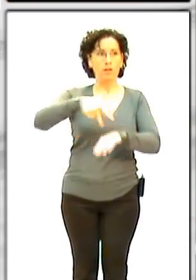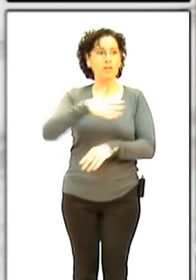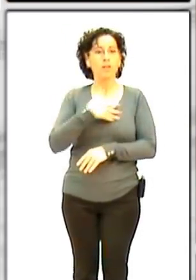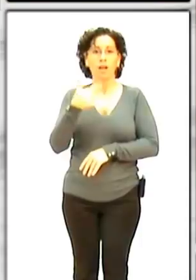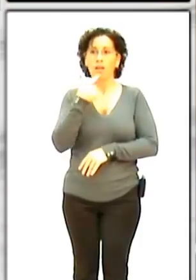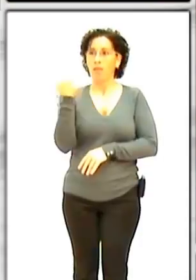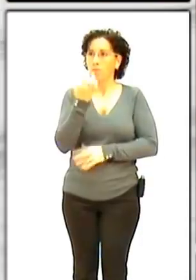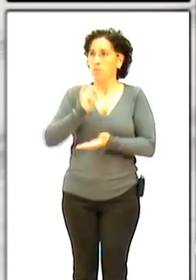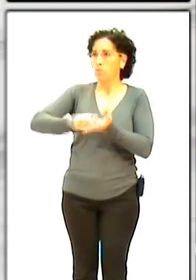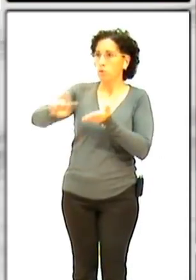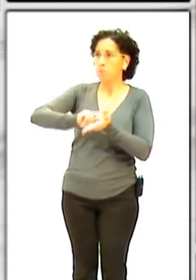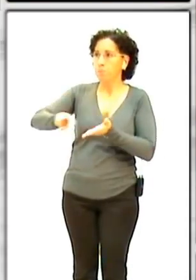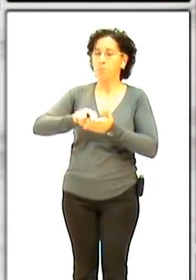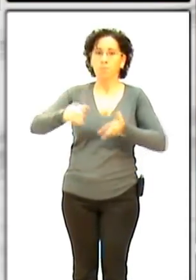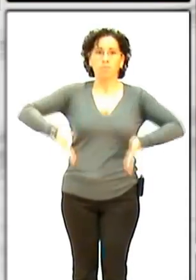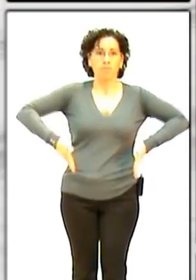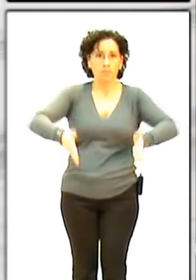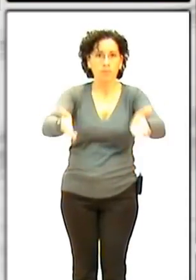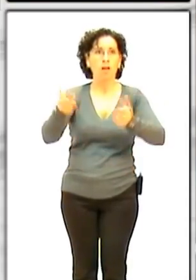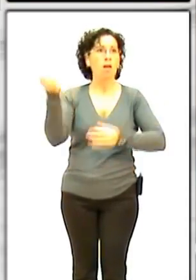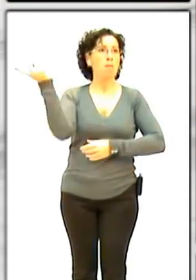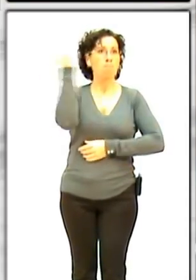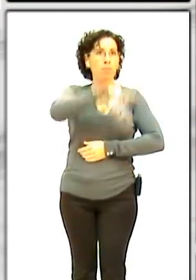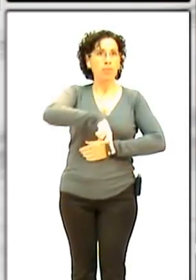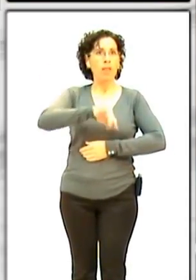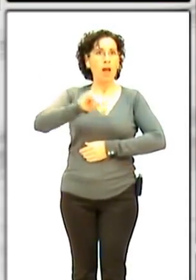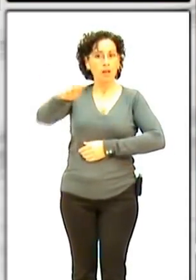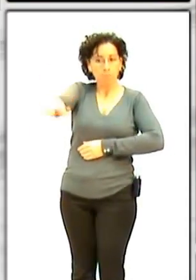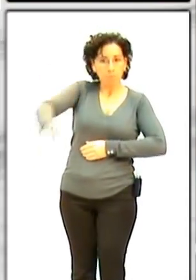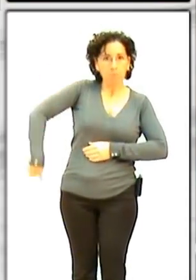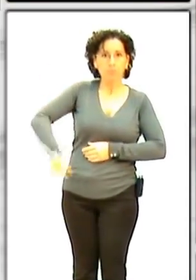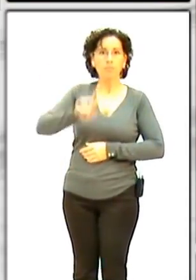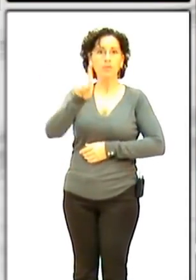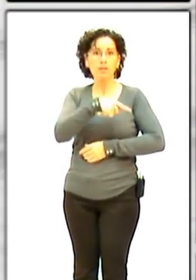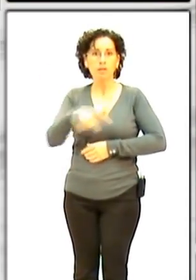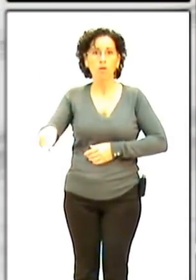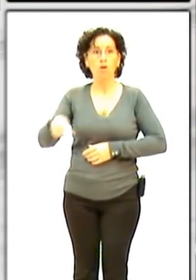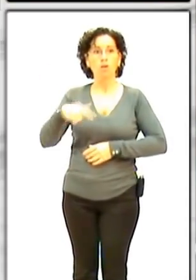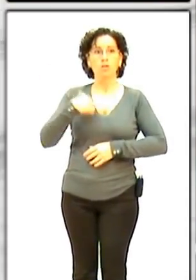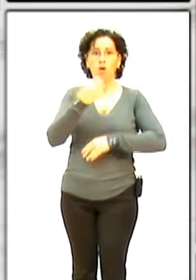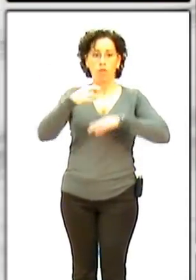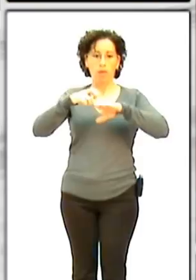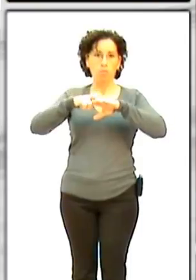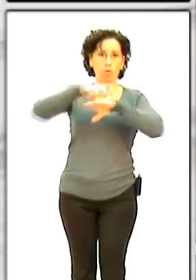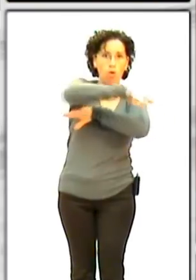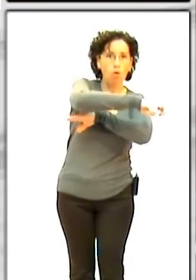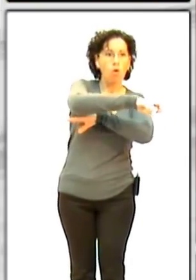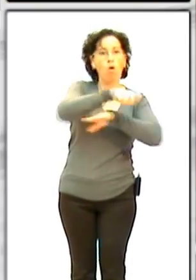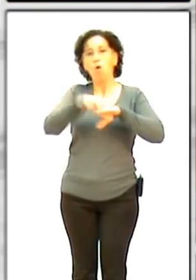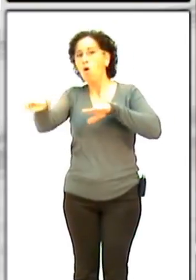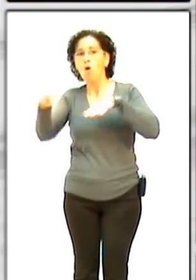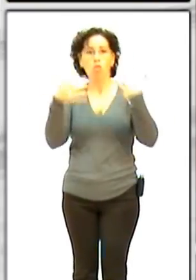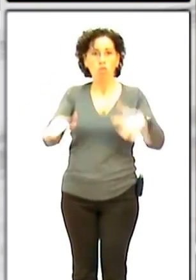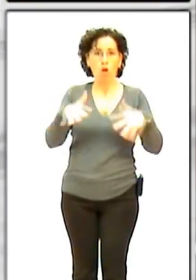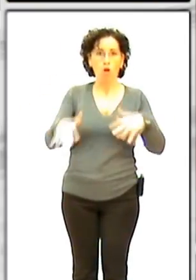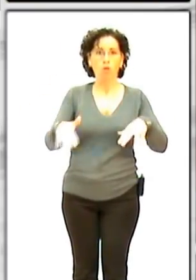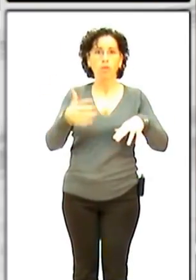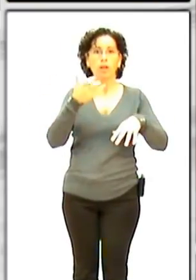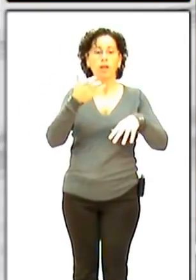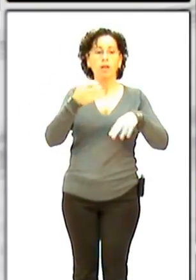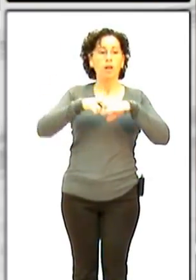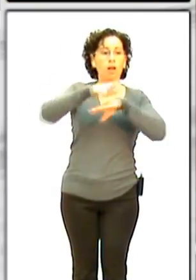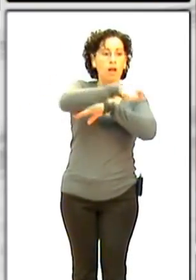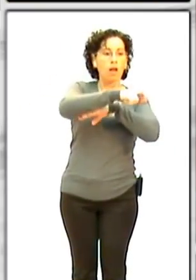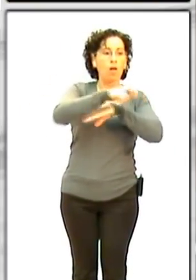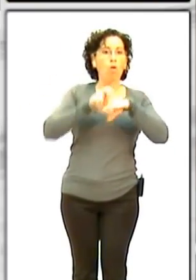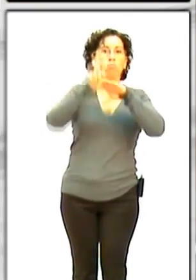circular por la acera, saber si tenemos una mediana en esa calle, saber si tenemos que cruzar por un determinado sitio, dónde está ese cruce, si hay